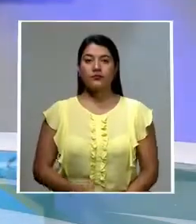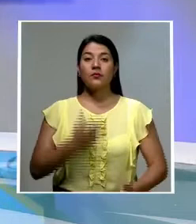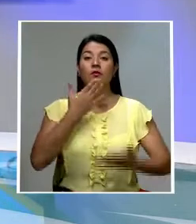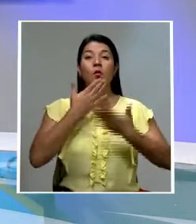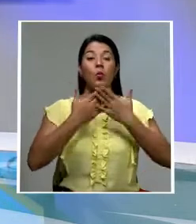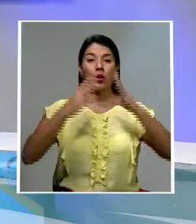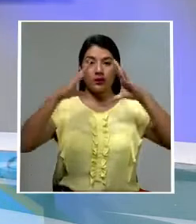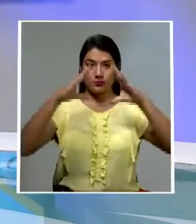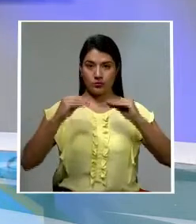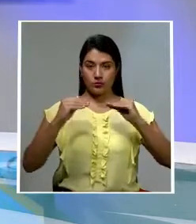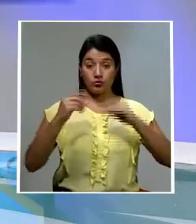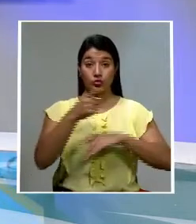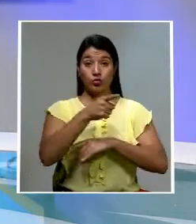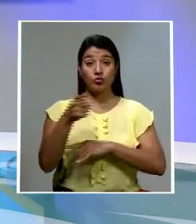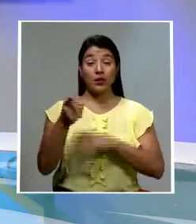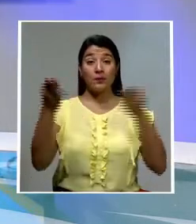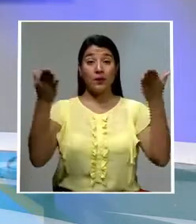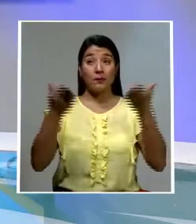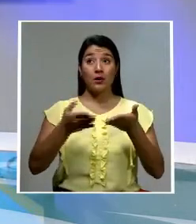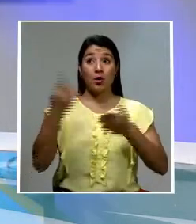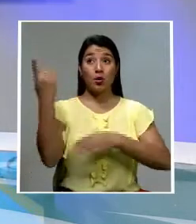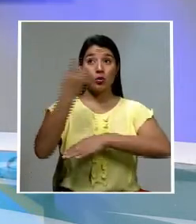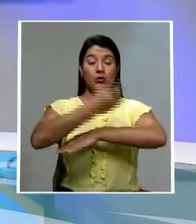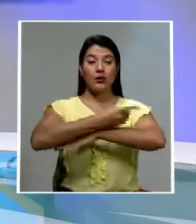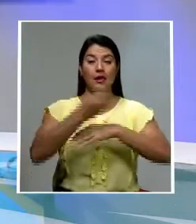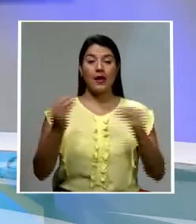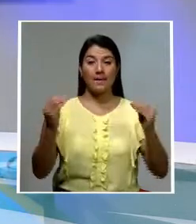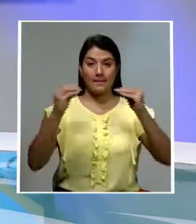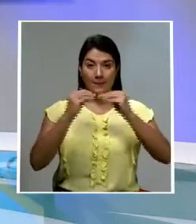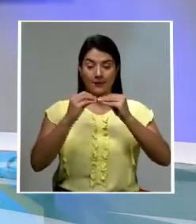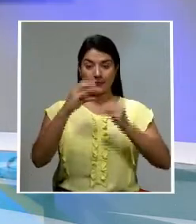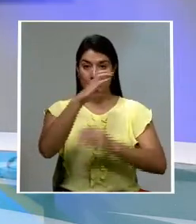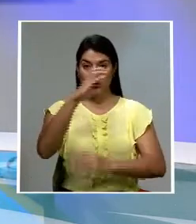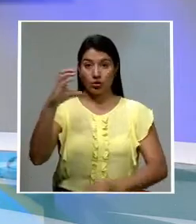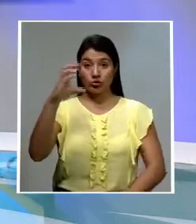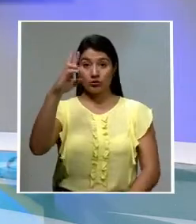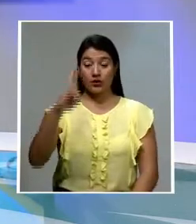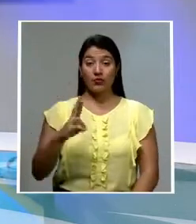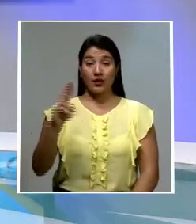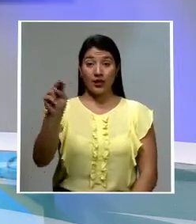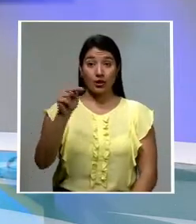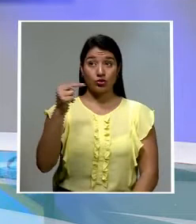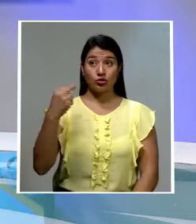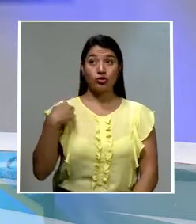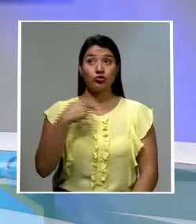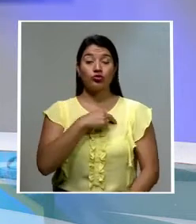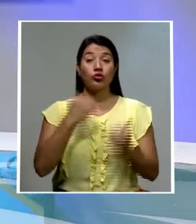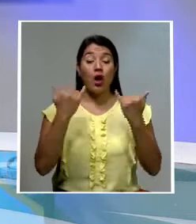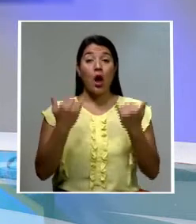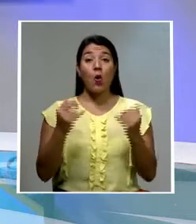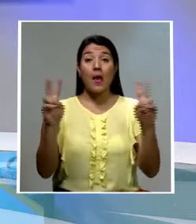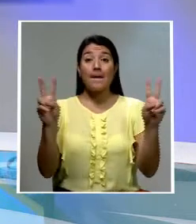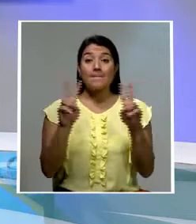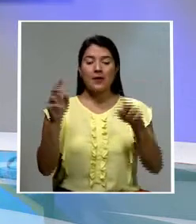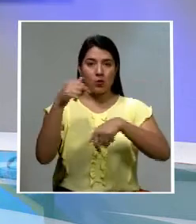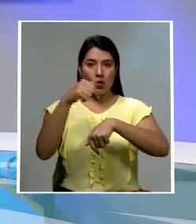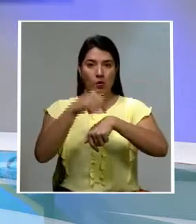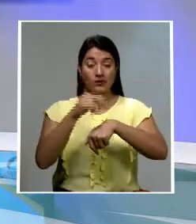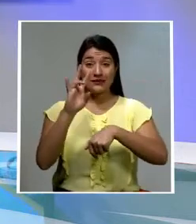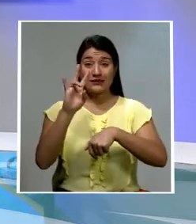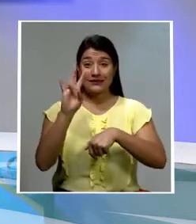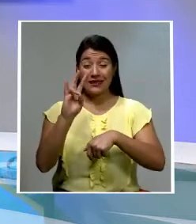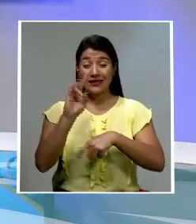Buenas noches, bienvenidos a una nueva edición estelar de Costa Rica Noticias. Estamos en vivo a las 7 de la